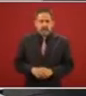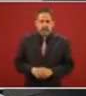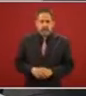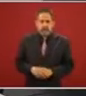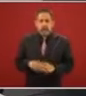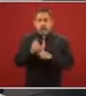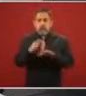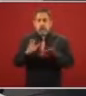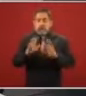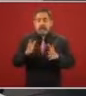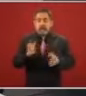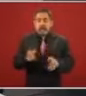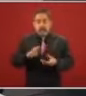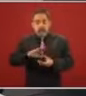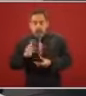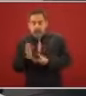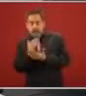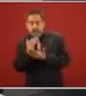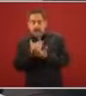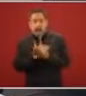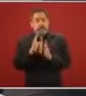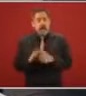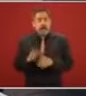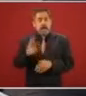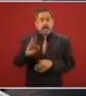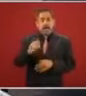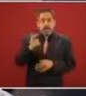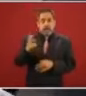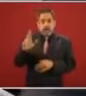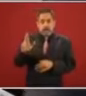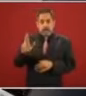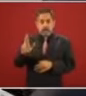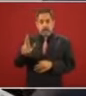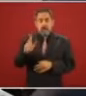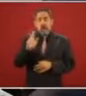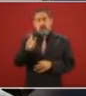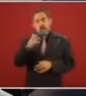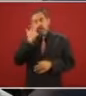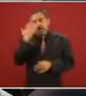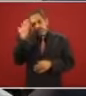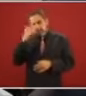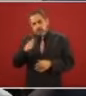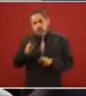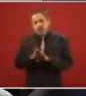está, presidente. La carpeta ya está en la Fiscalía General de la República. Entonces, quisiera saber,